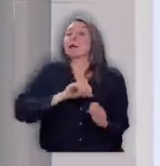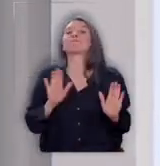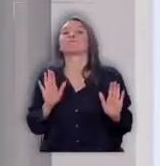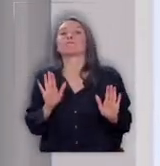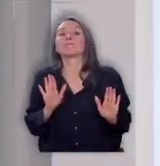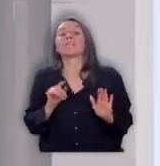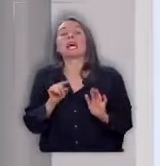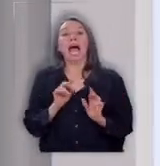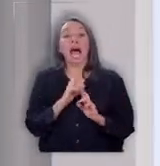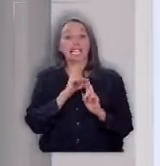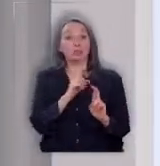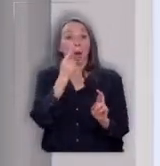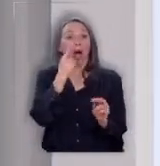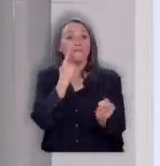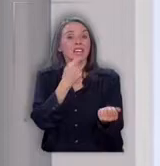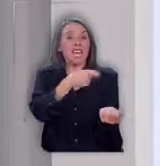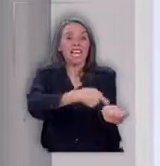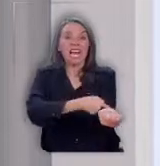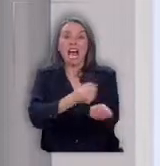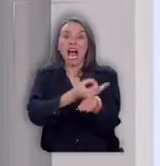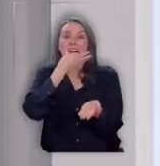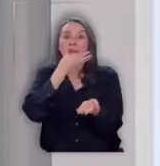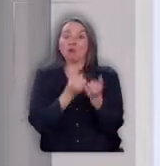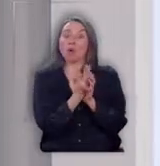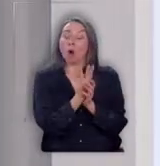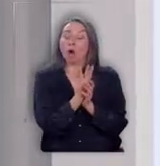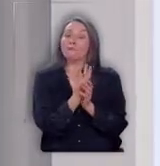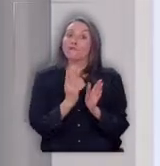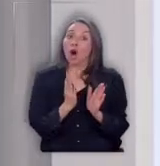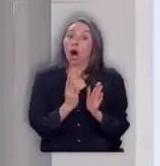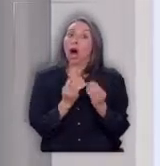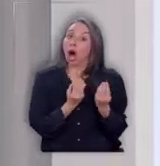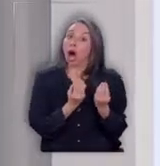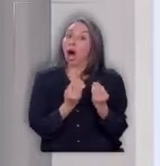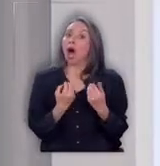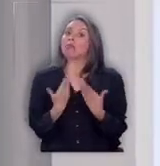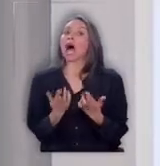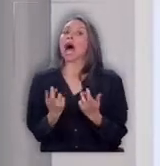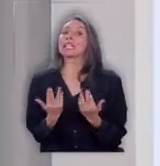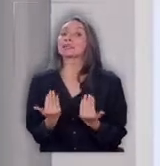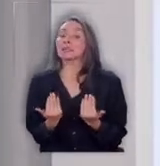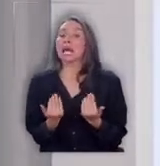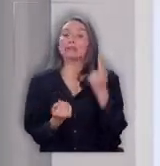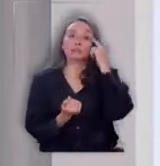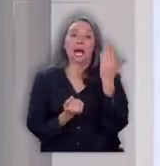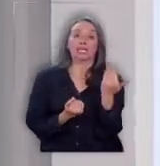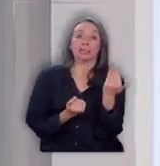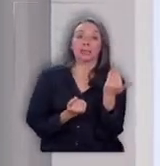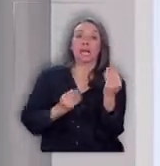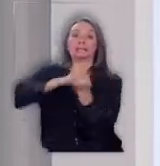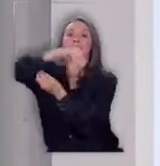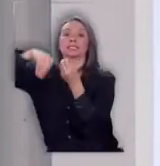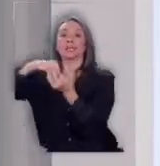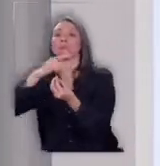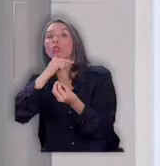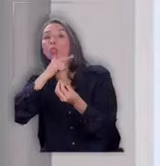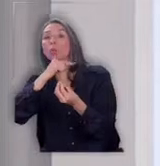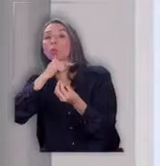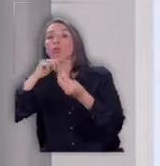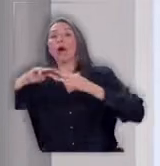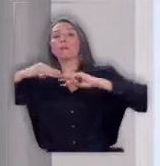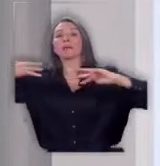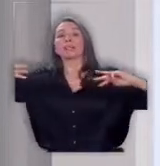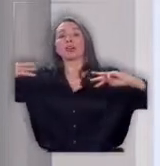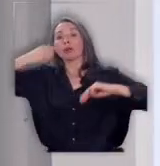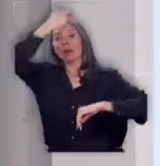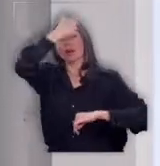son esperanzadores pero siempre en ciencia es necesario mezclar la esperanza con la duda metódica